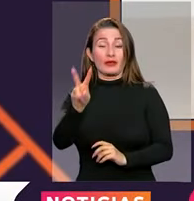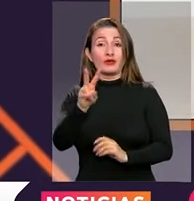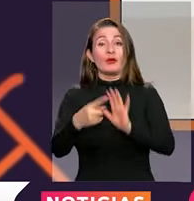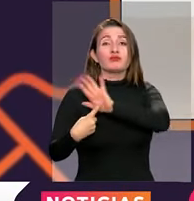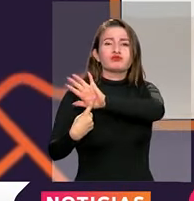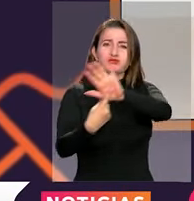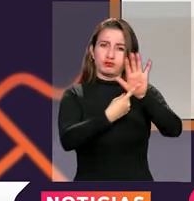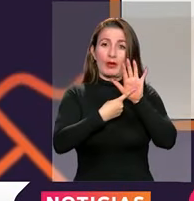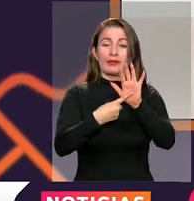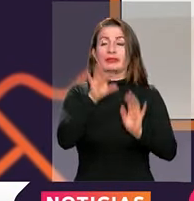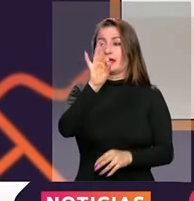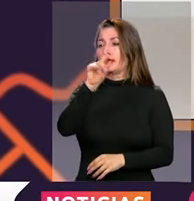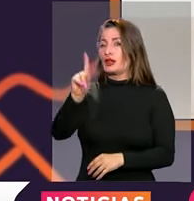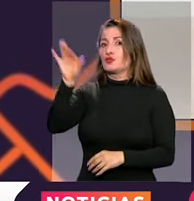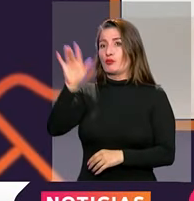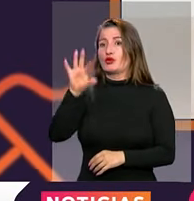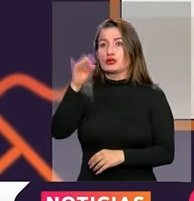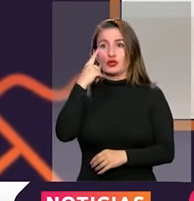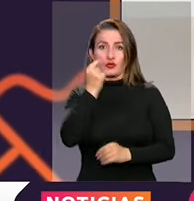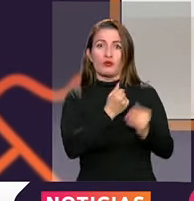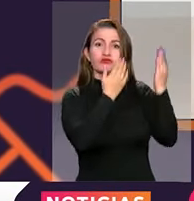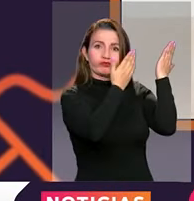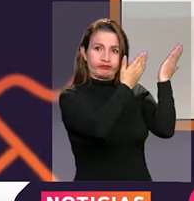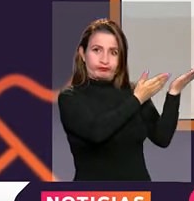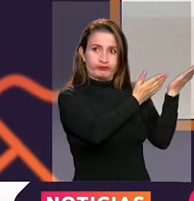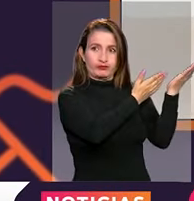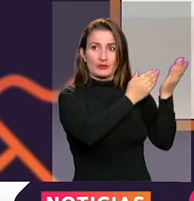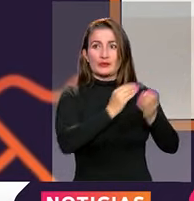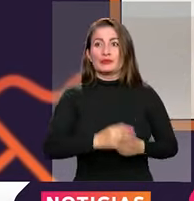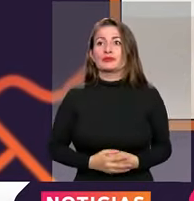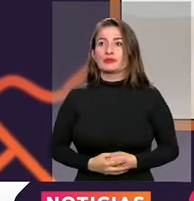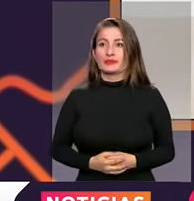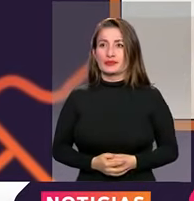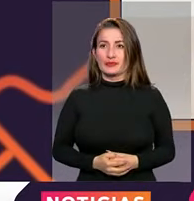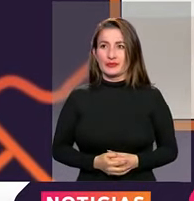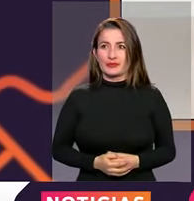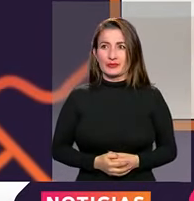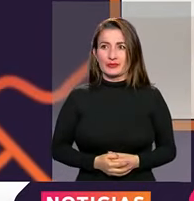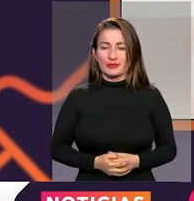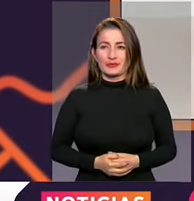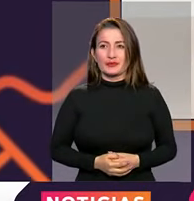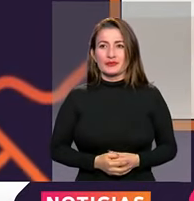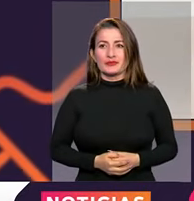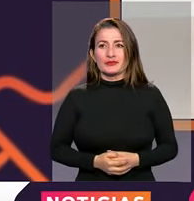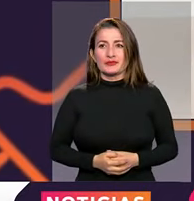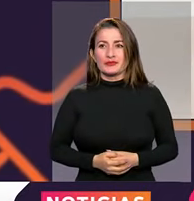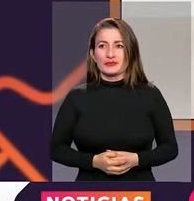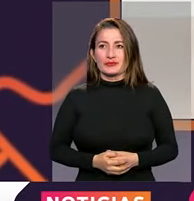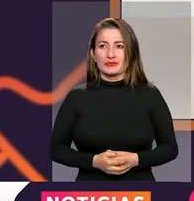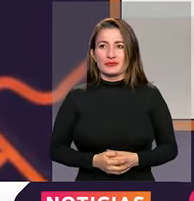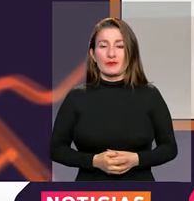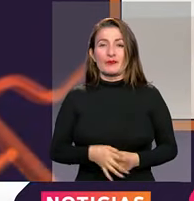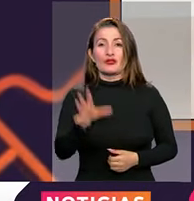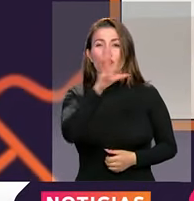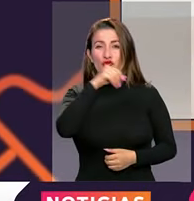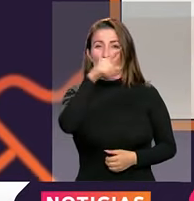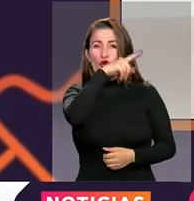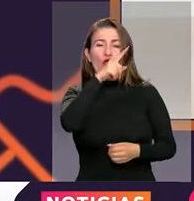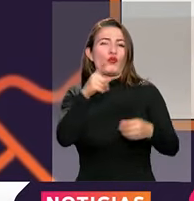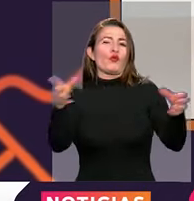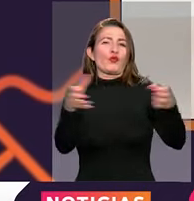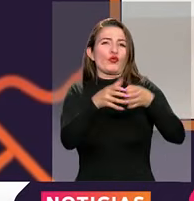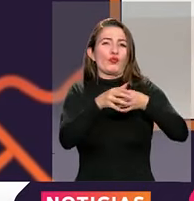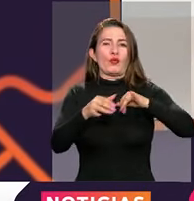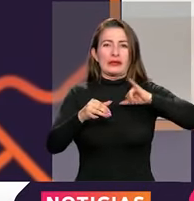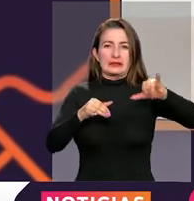muestra, el 41% se inclina por un candidato de centro, 25% de izquierda, 23% de